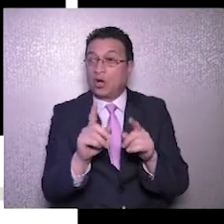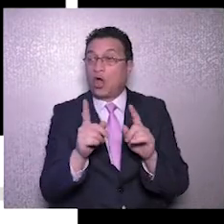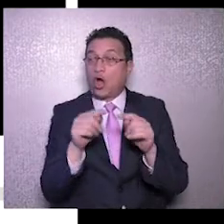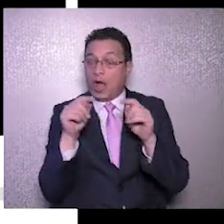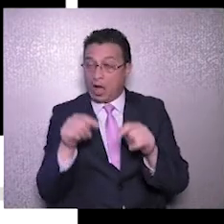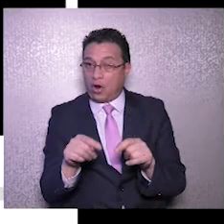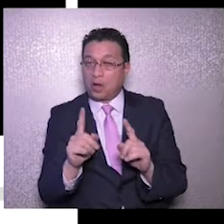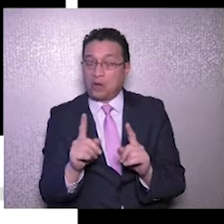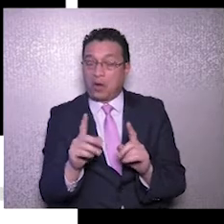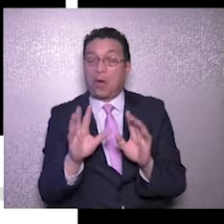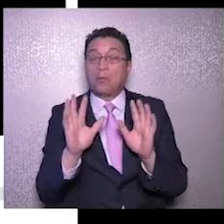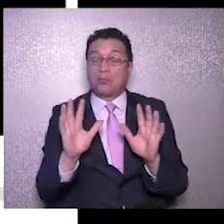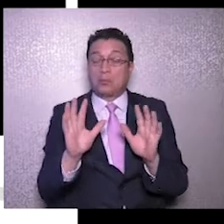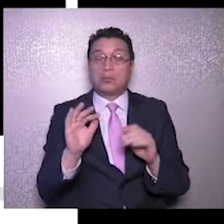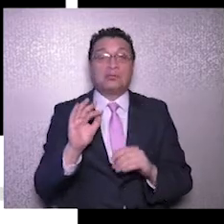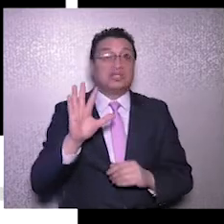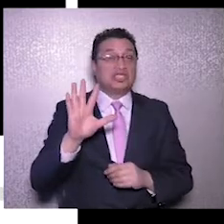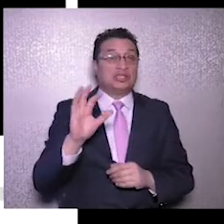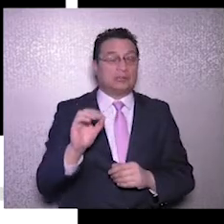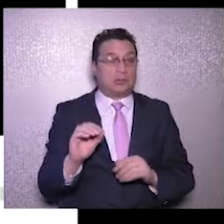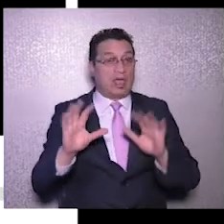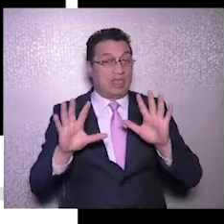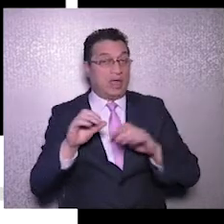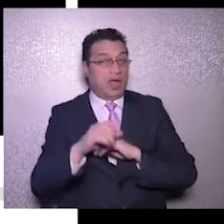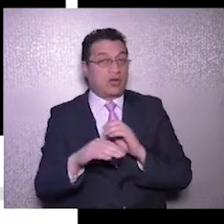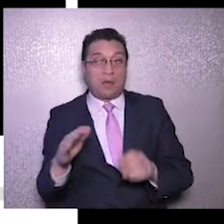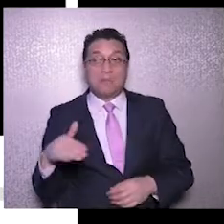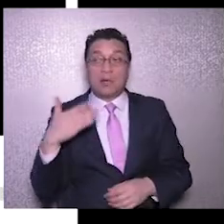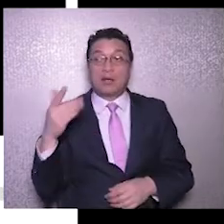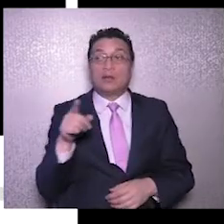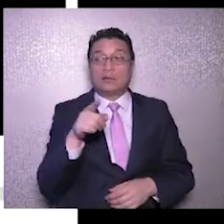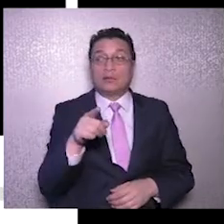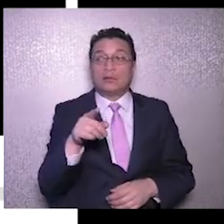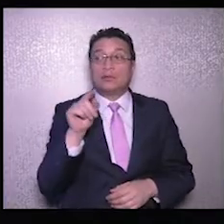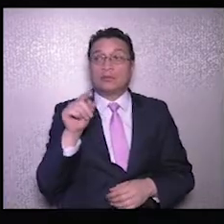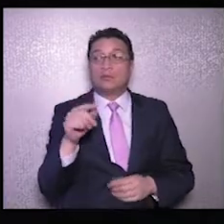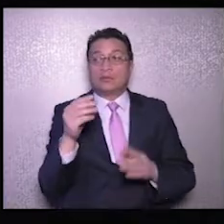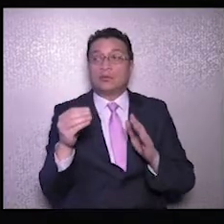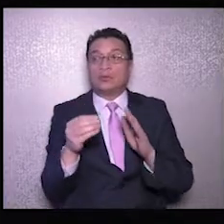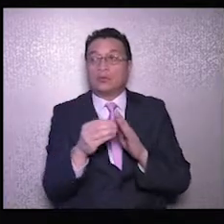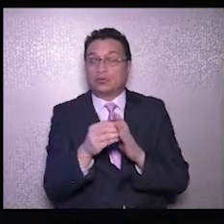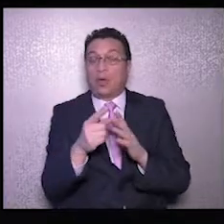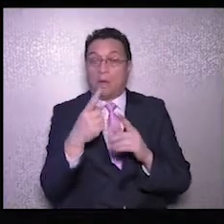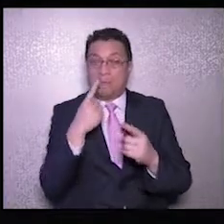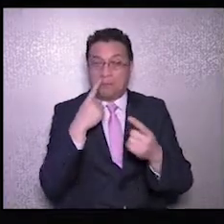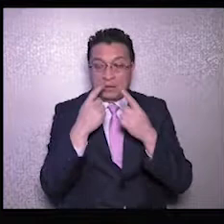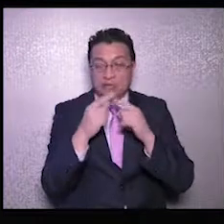ahora, sino que en 5 o 10 años más, ese paciente va a ser una placa de aterosclerosis ahí.